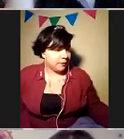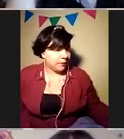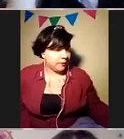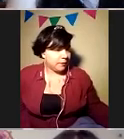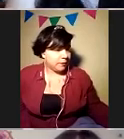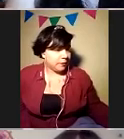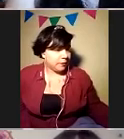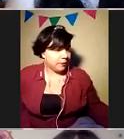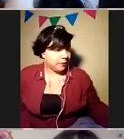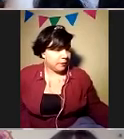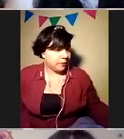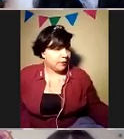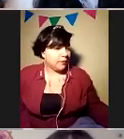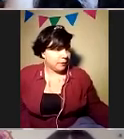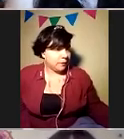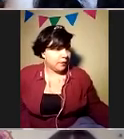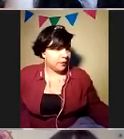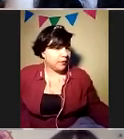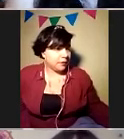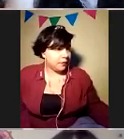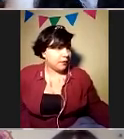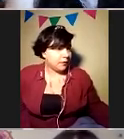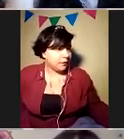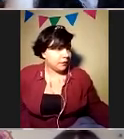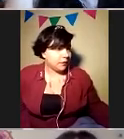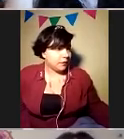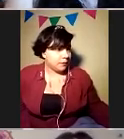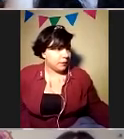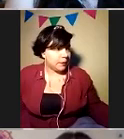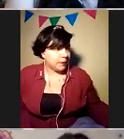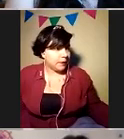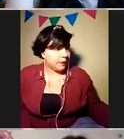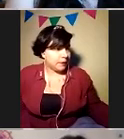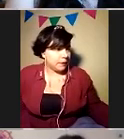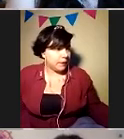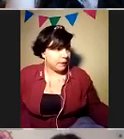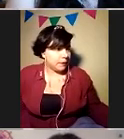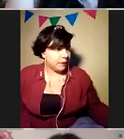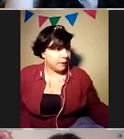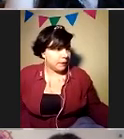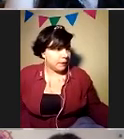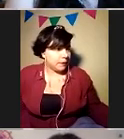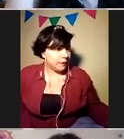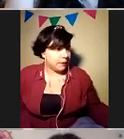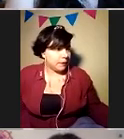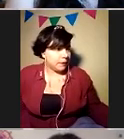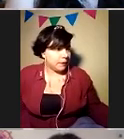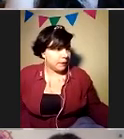decidí irme a estudiar diseño de vestuario a Santiago y entré al Andrés Bello. Y ahí ya como que me invadieron